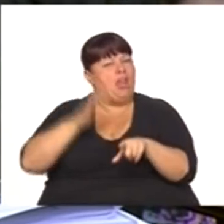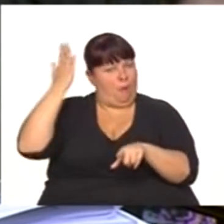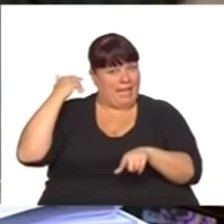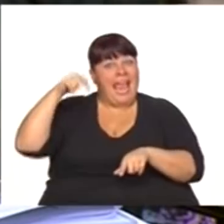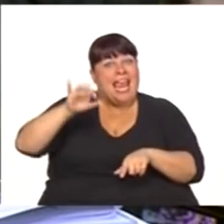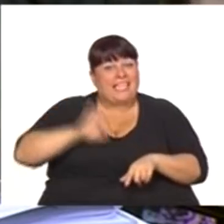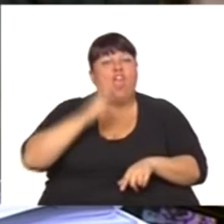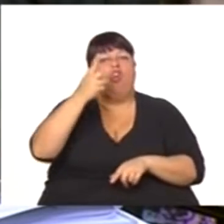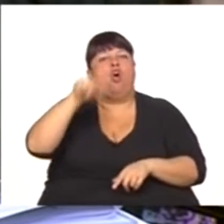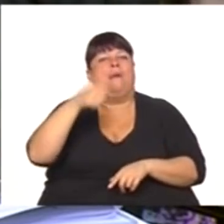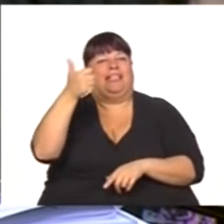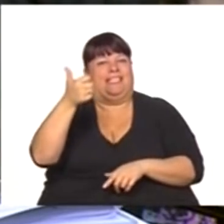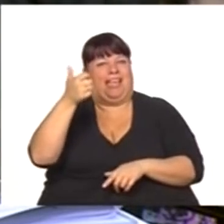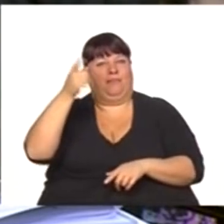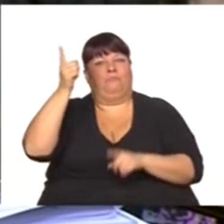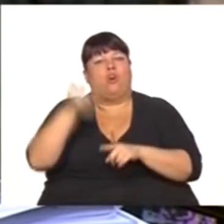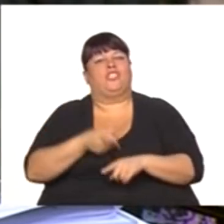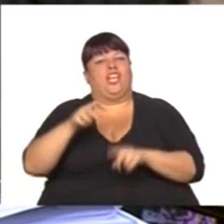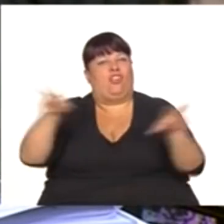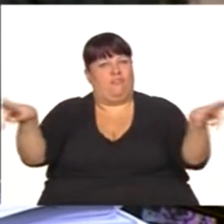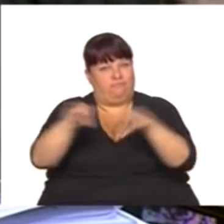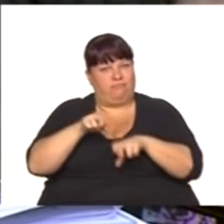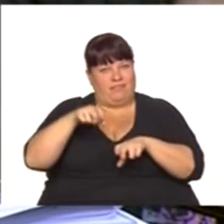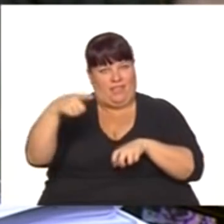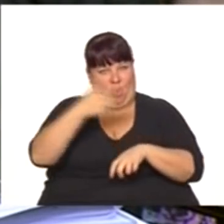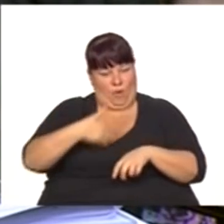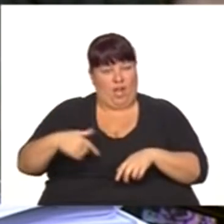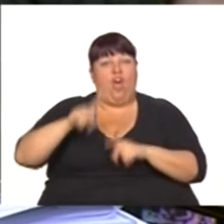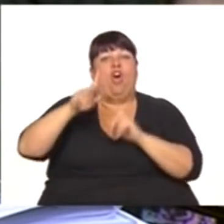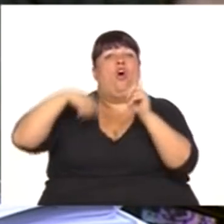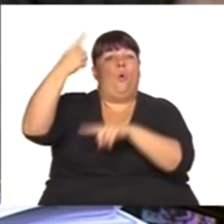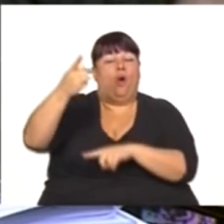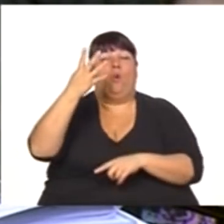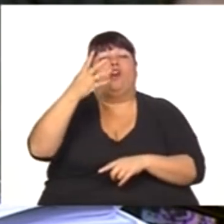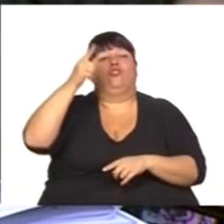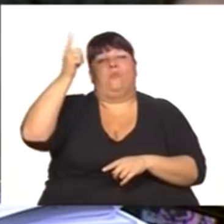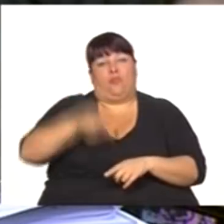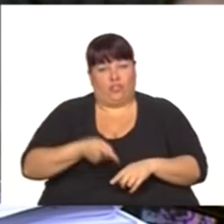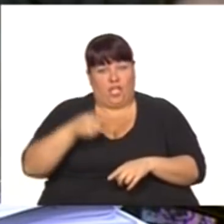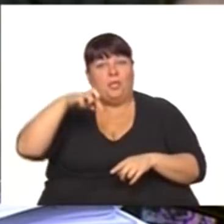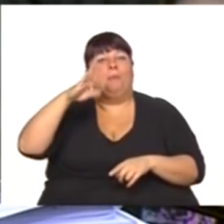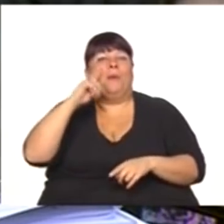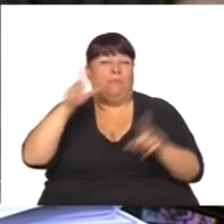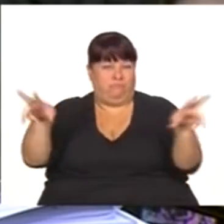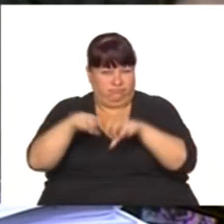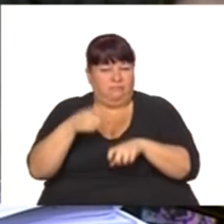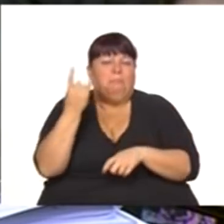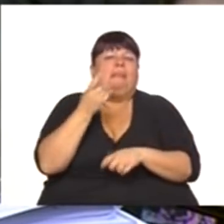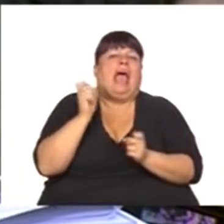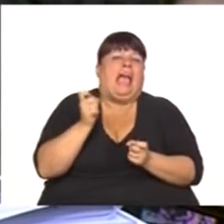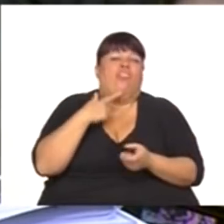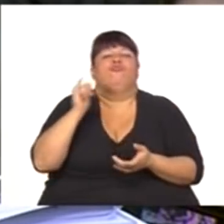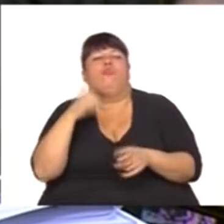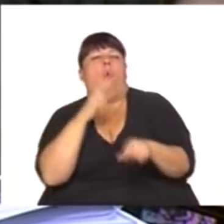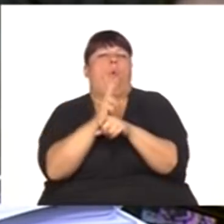Este año va a ser 2,6 puntos del PBI. Dentro de 10 años va a ser 4 puntos del PBI. ¿A quién estamos engañando diciendo